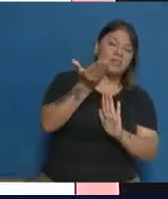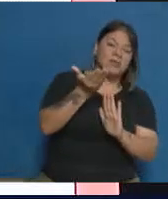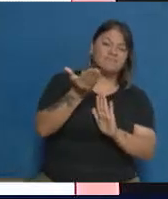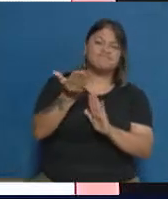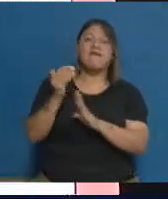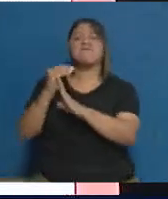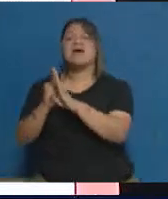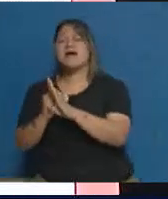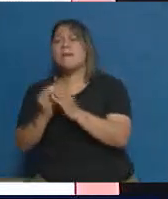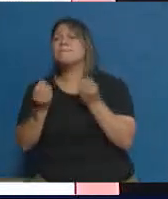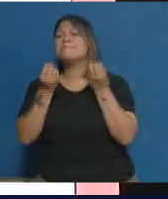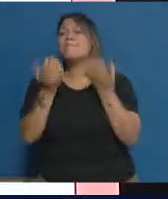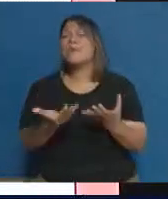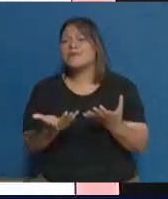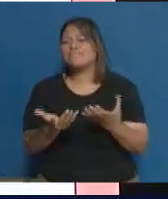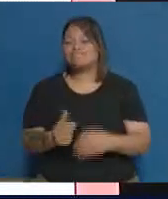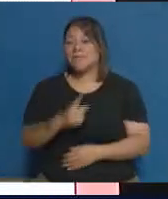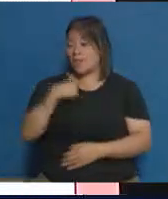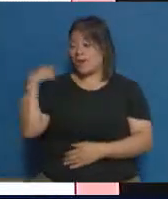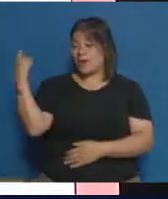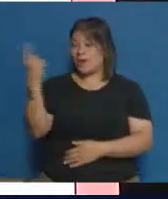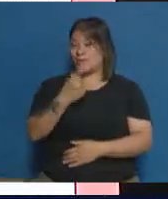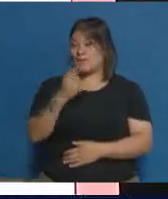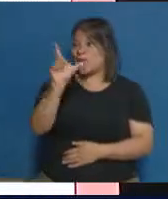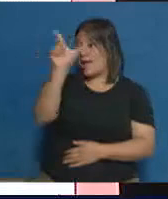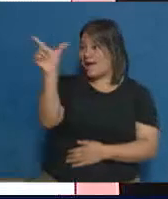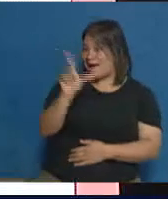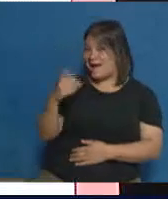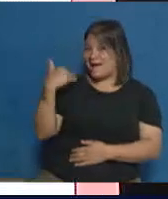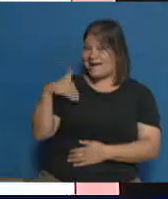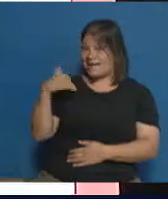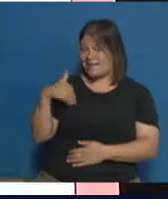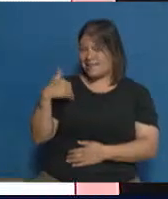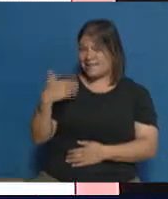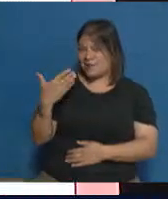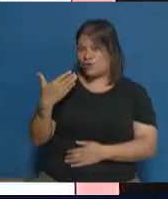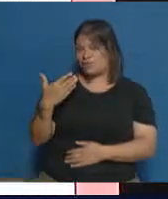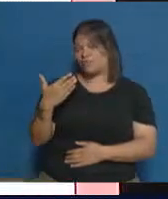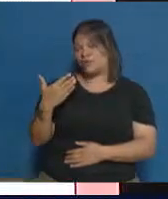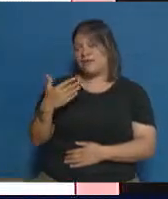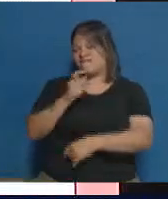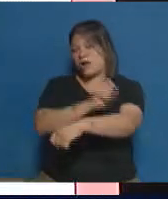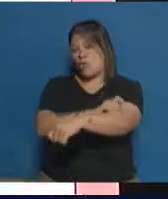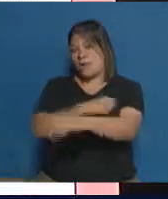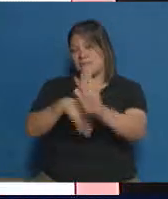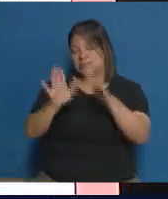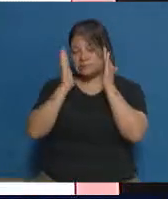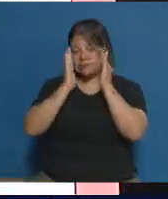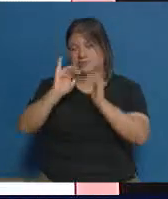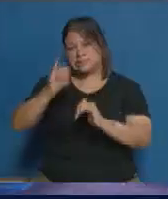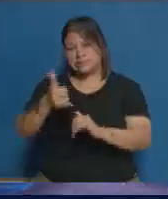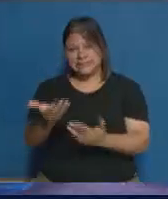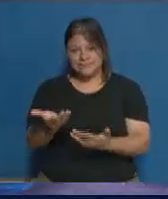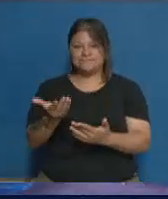qué ocurre esto. De todas formas, nosotros tenemos un país en donde se adhiere mucho a las vacunas. Es un país, Dani, en